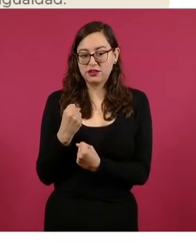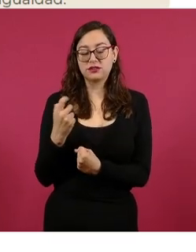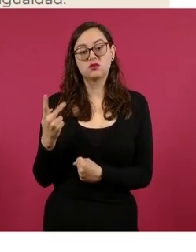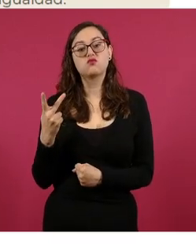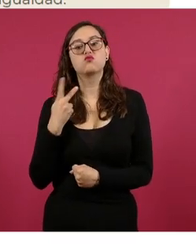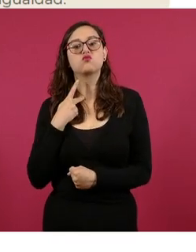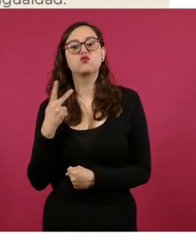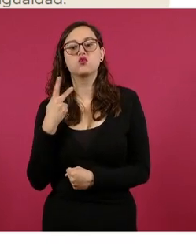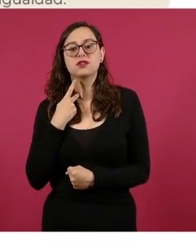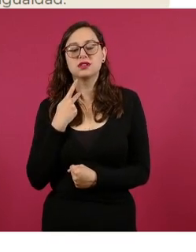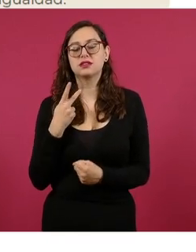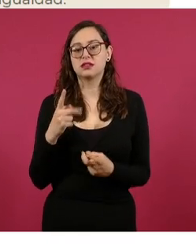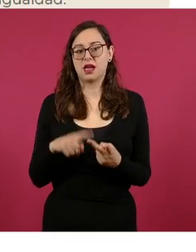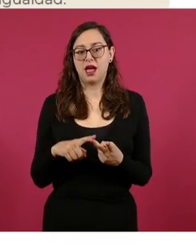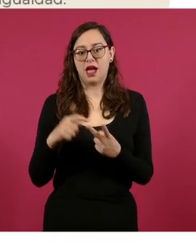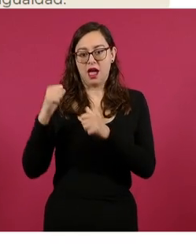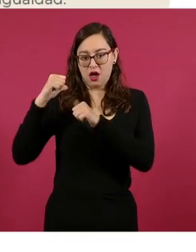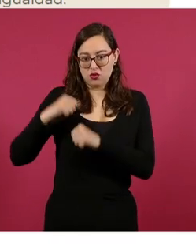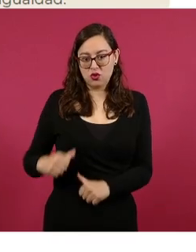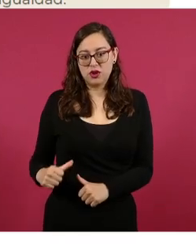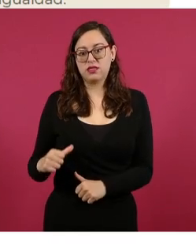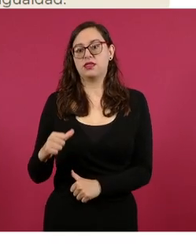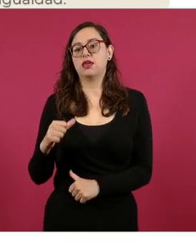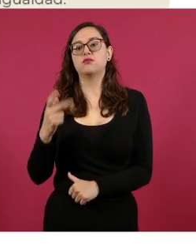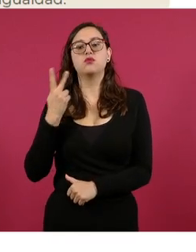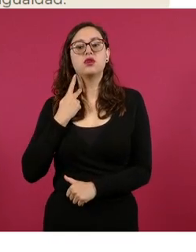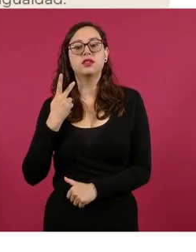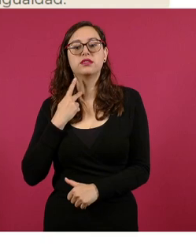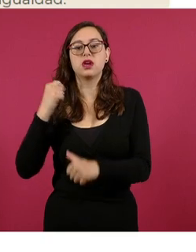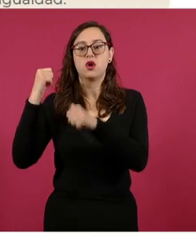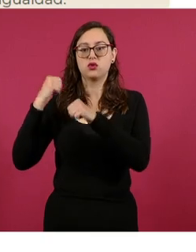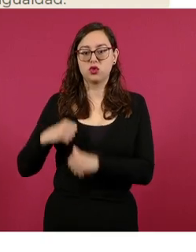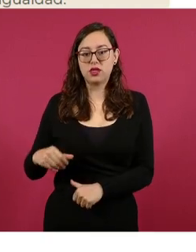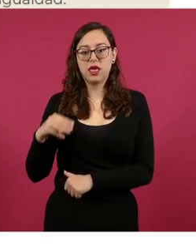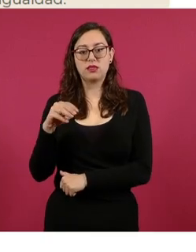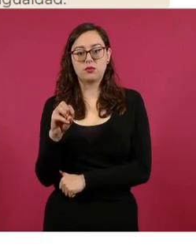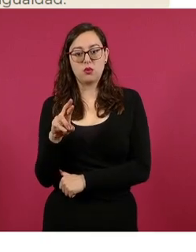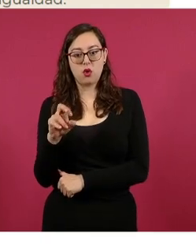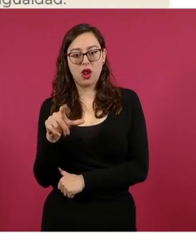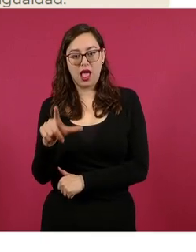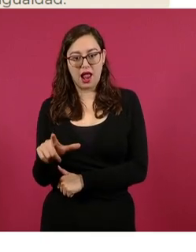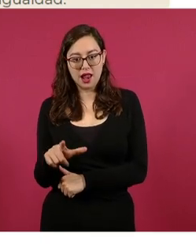porque si hay autoridad moral, hay autoridad política.